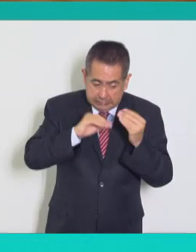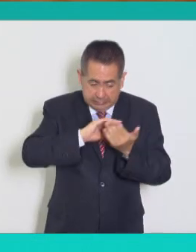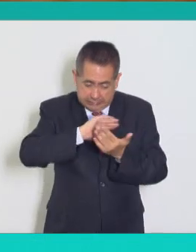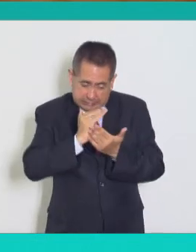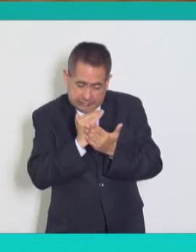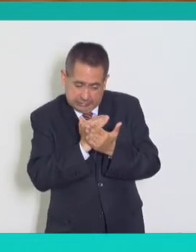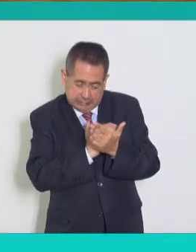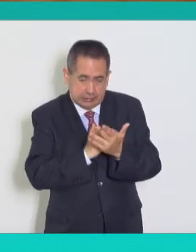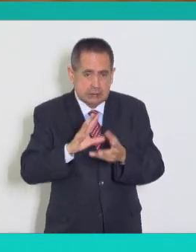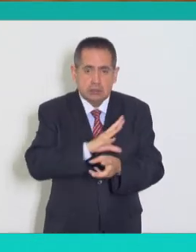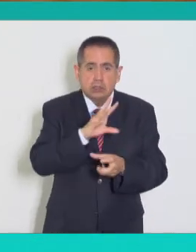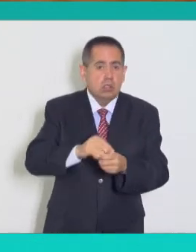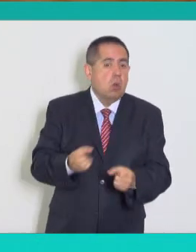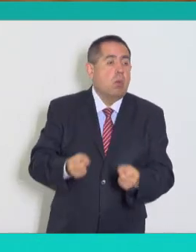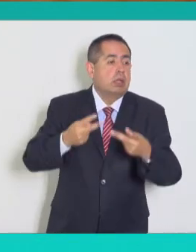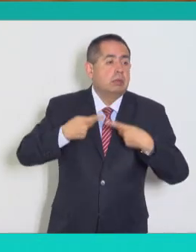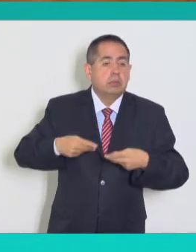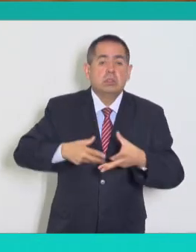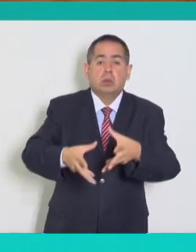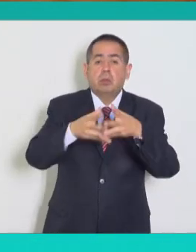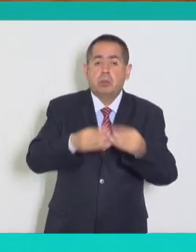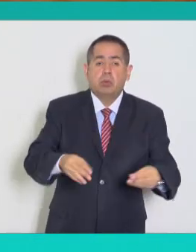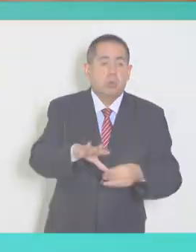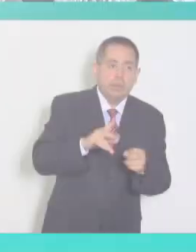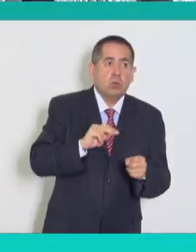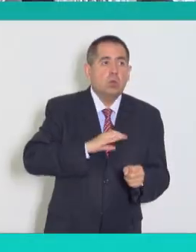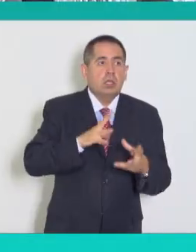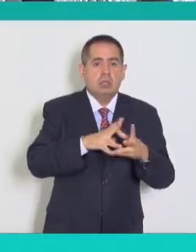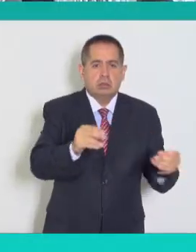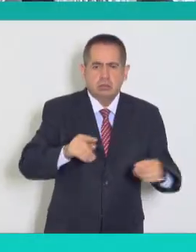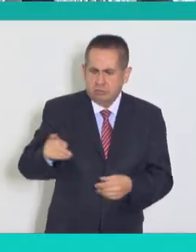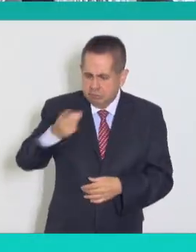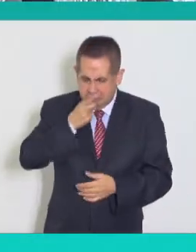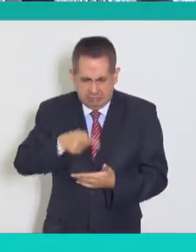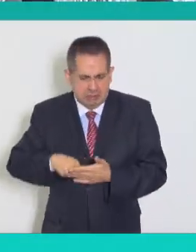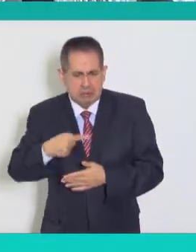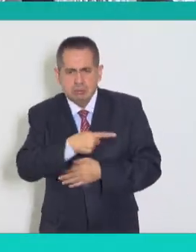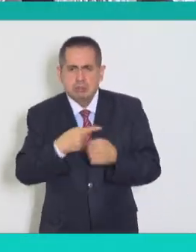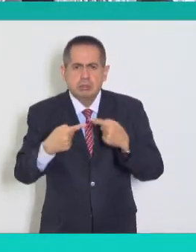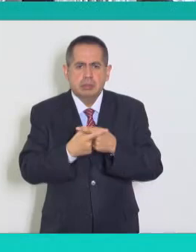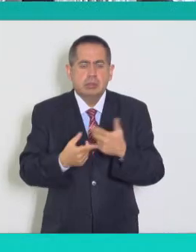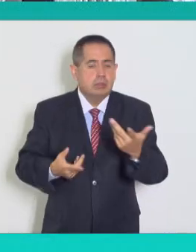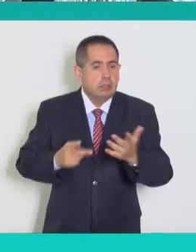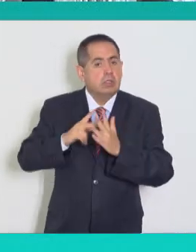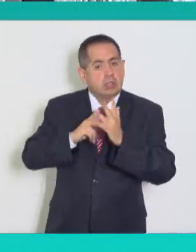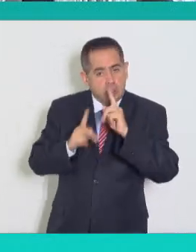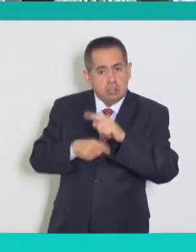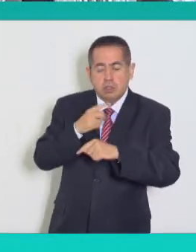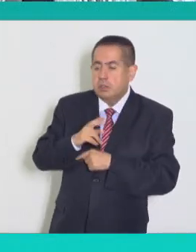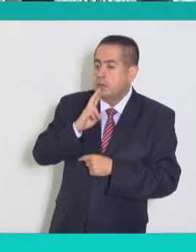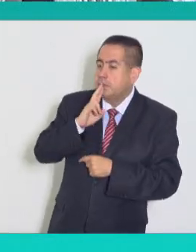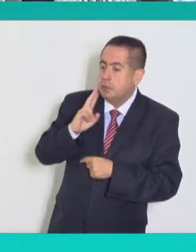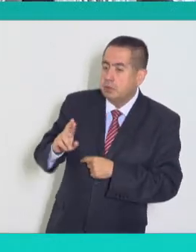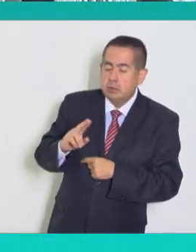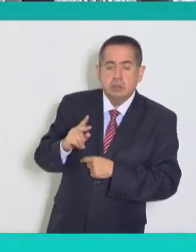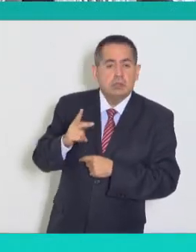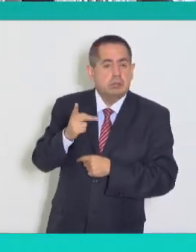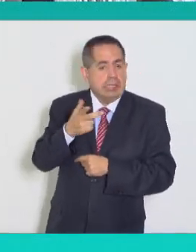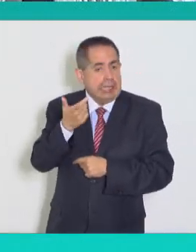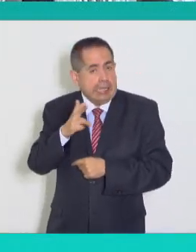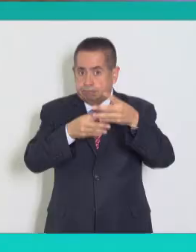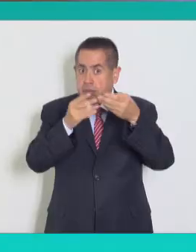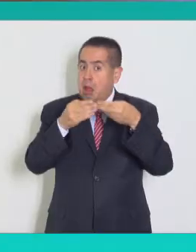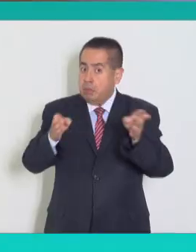registro nacional de personas extraviadas o desaparecidas así el pleno del inai resolvió revocar la respuesta de la agencia